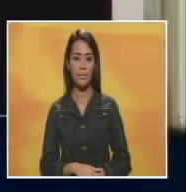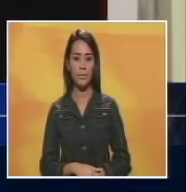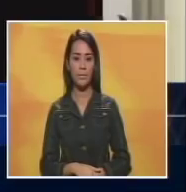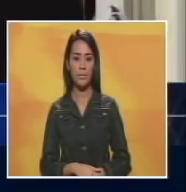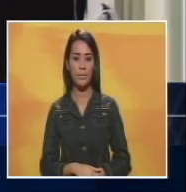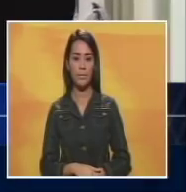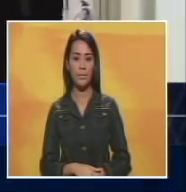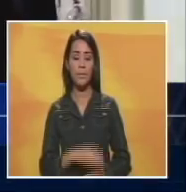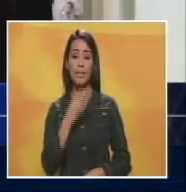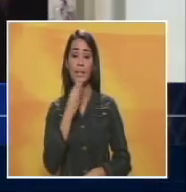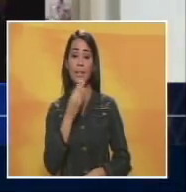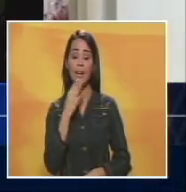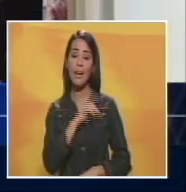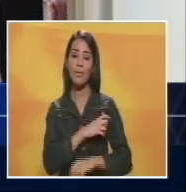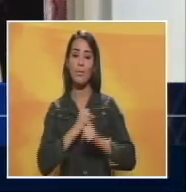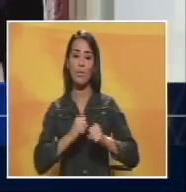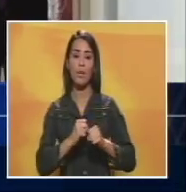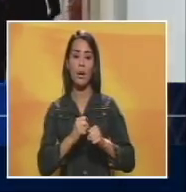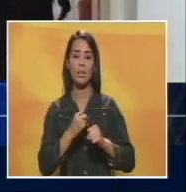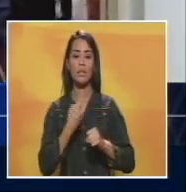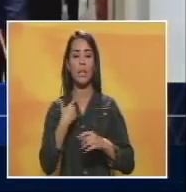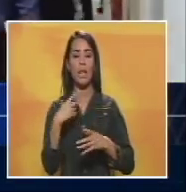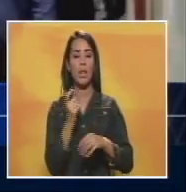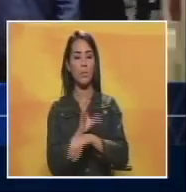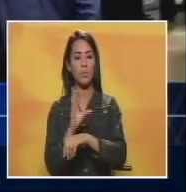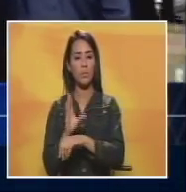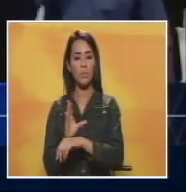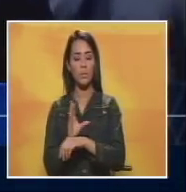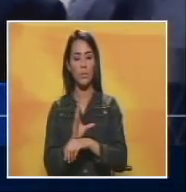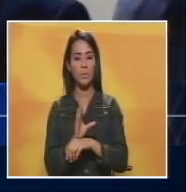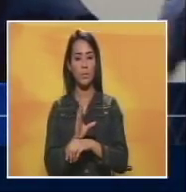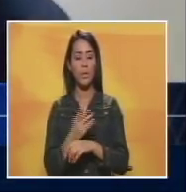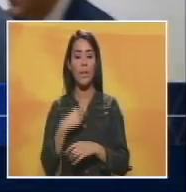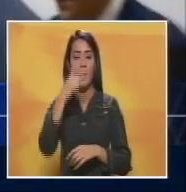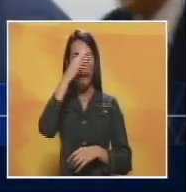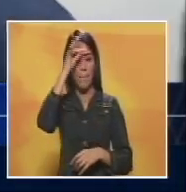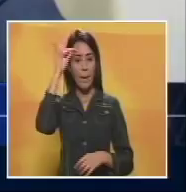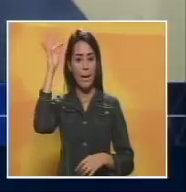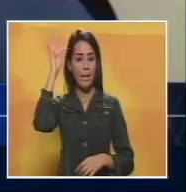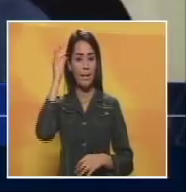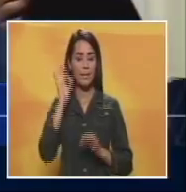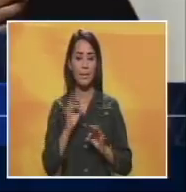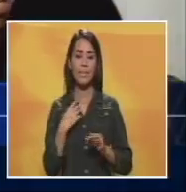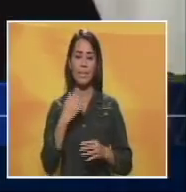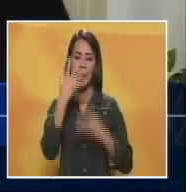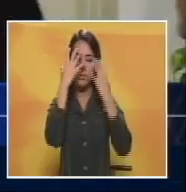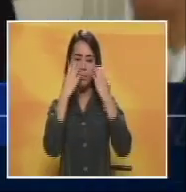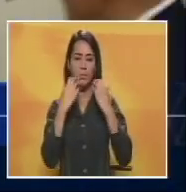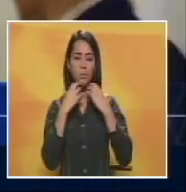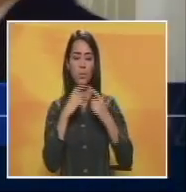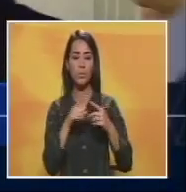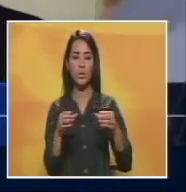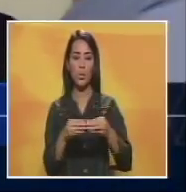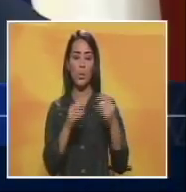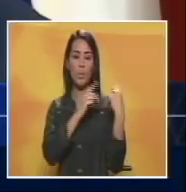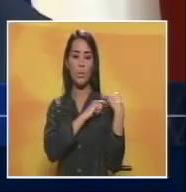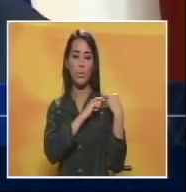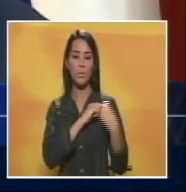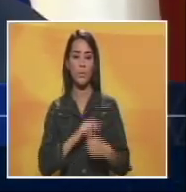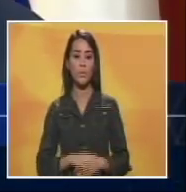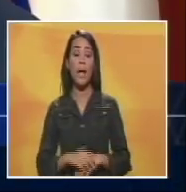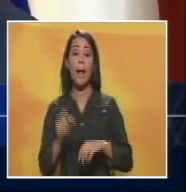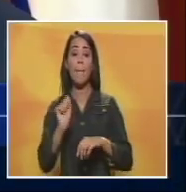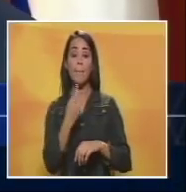En Israel, las fuerzas de seguridad han desmantelado una célula palestina que planeaba ataques terroristas contra altos cargos, incluidos el